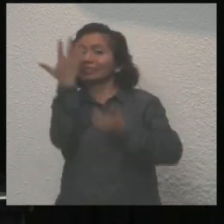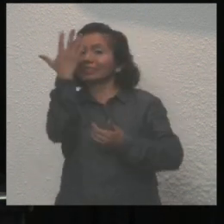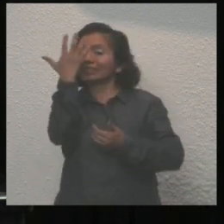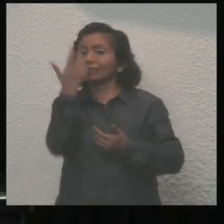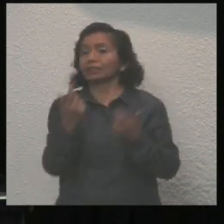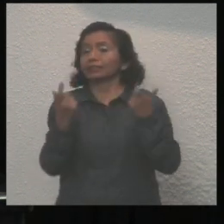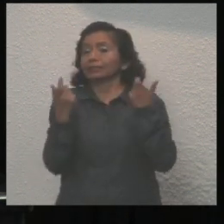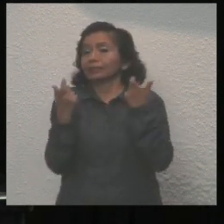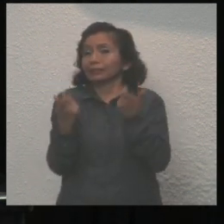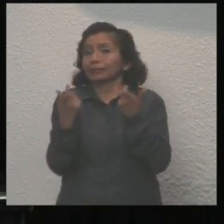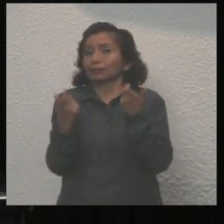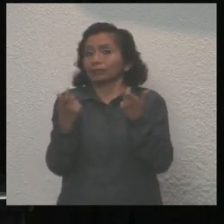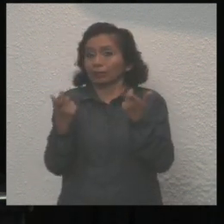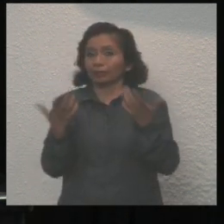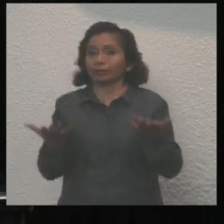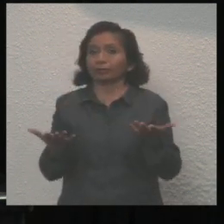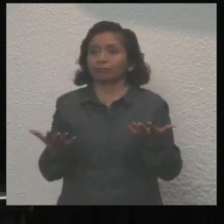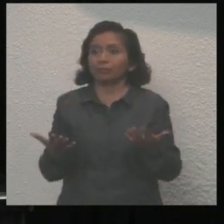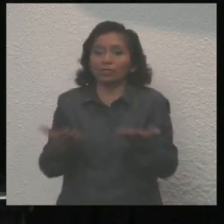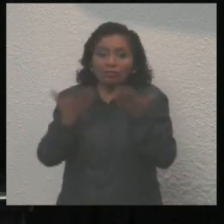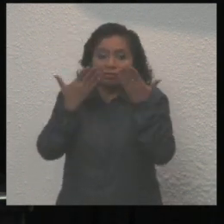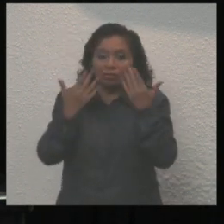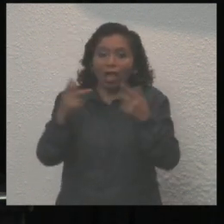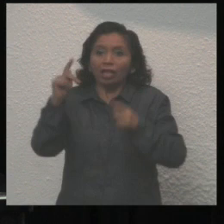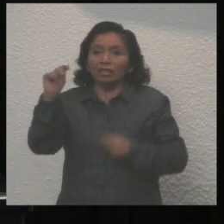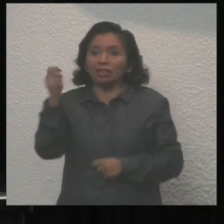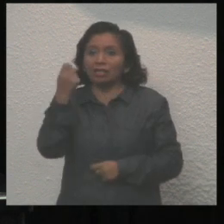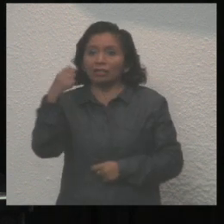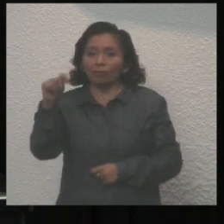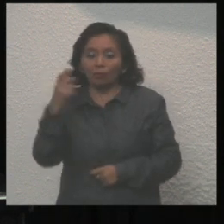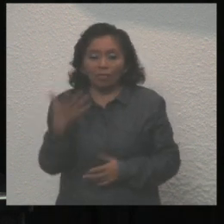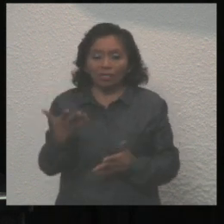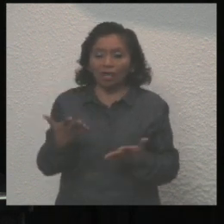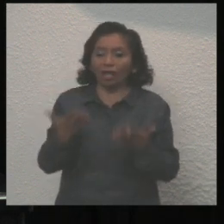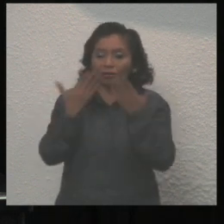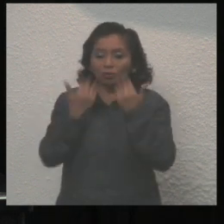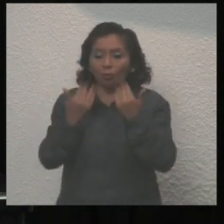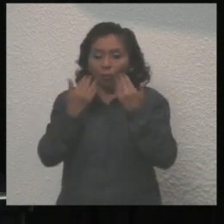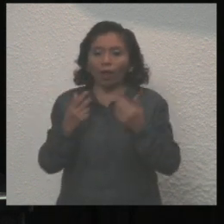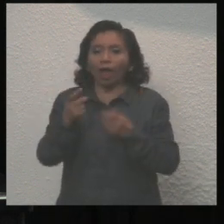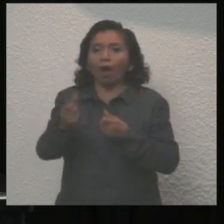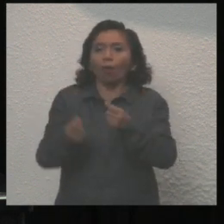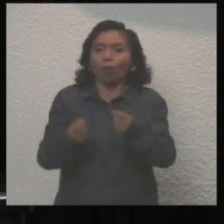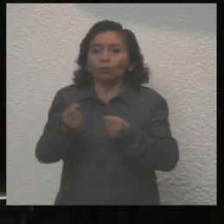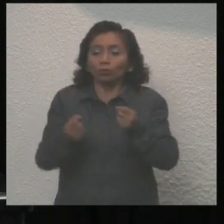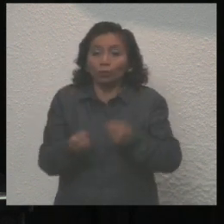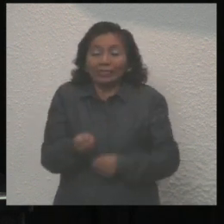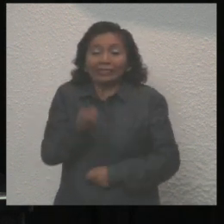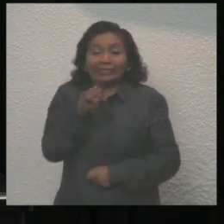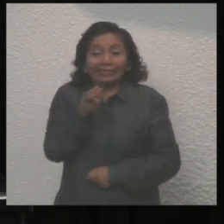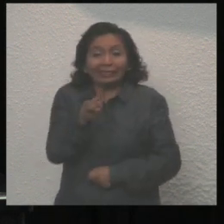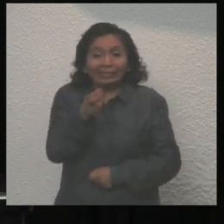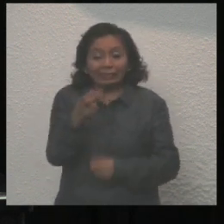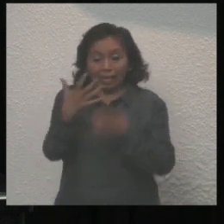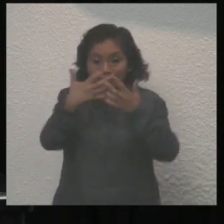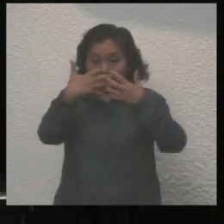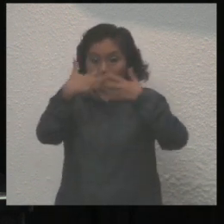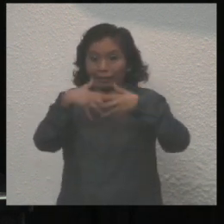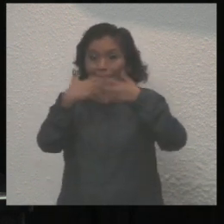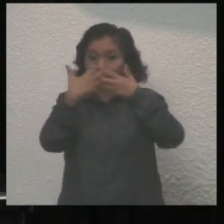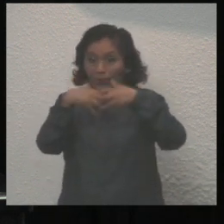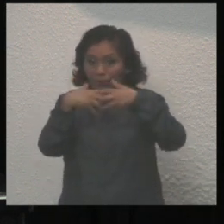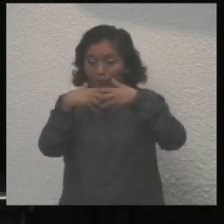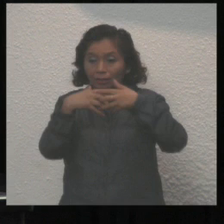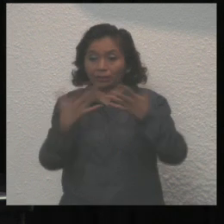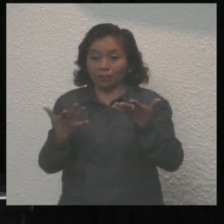las albóndigas. Sin transferencias de tecnología, sin controles estatales, el costo de la operación de esas empresas, hablando de